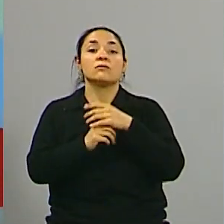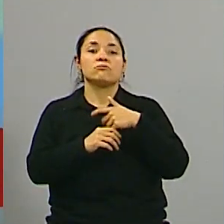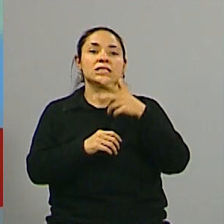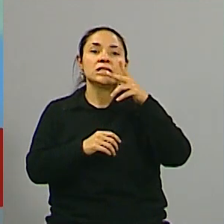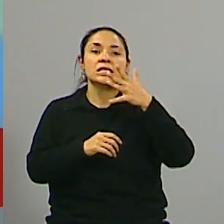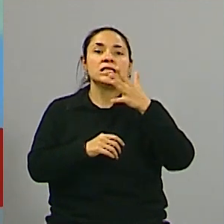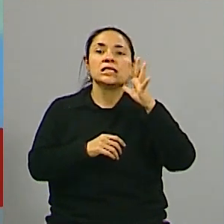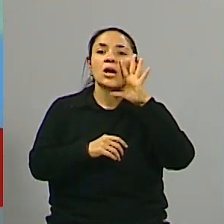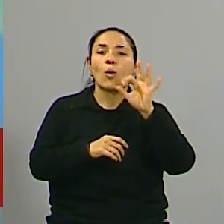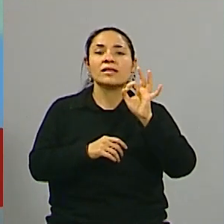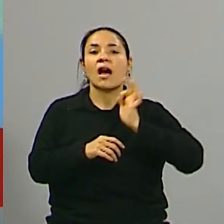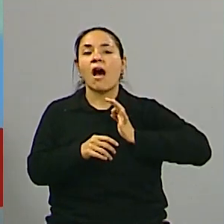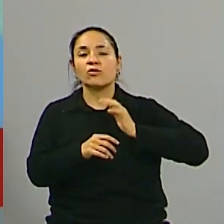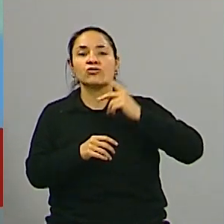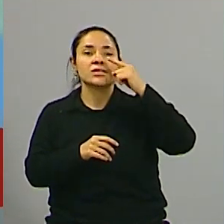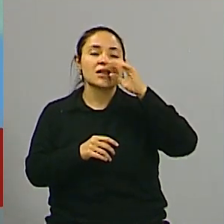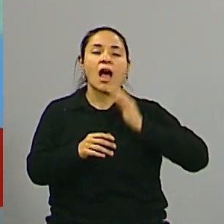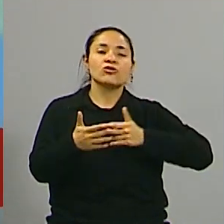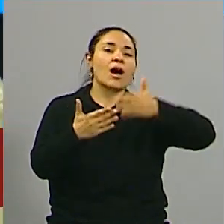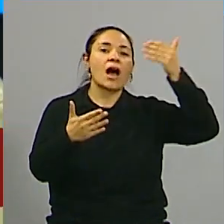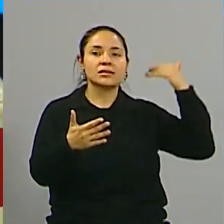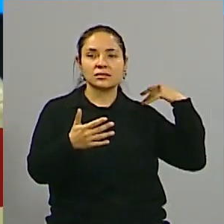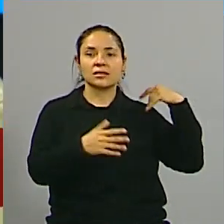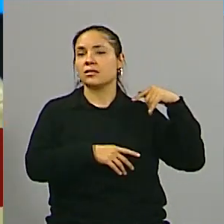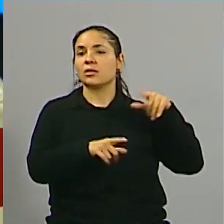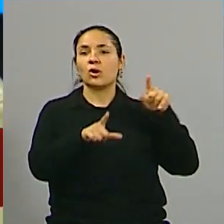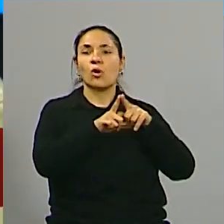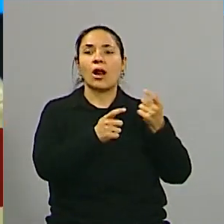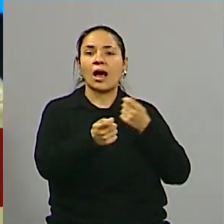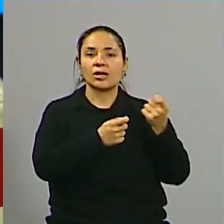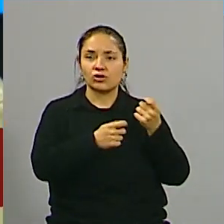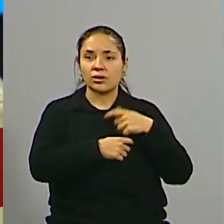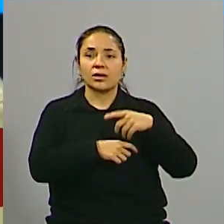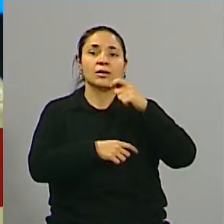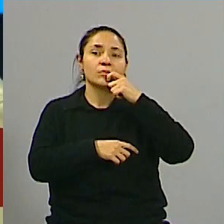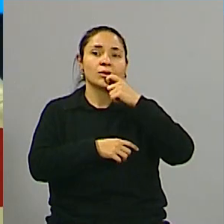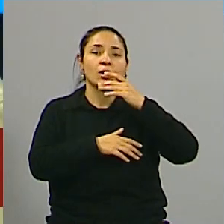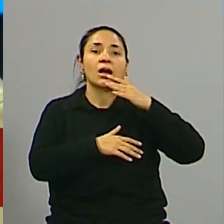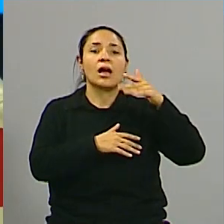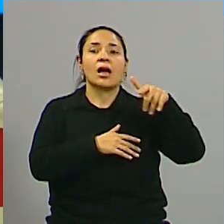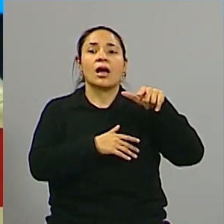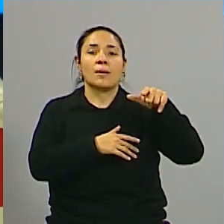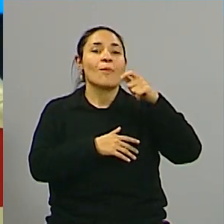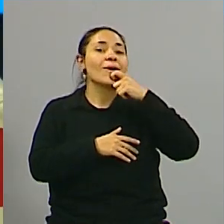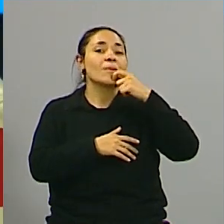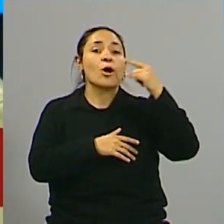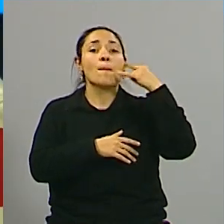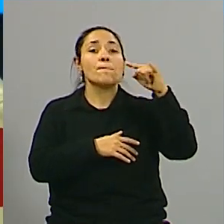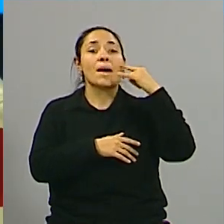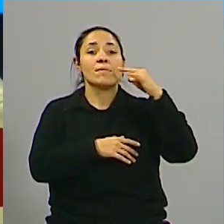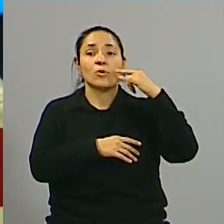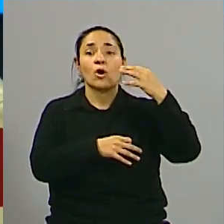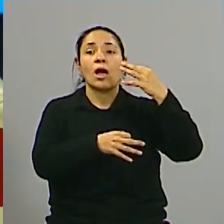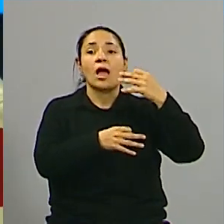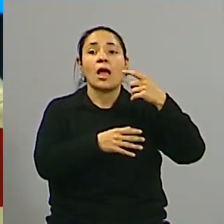gestión municipal era el ABL. Hoy en día los municipios, en el caso de Maipú, por ejemplo, están construyendo una escuela con fondos municipales, cuando es